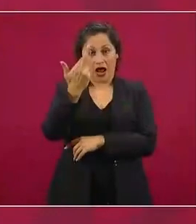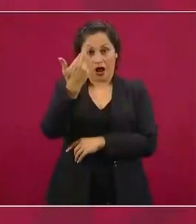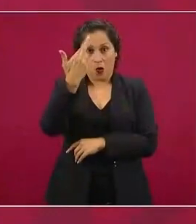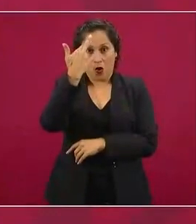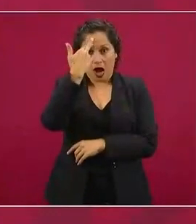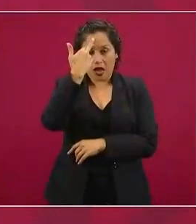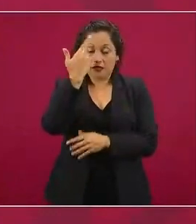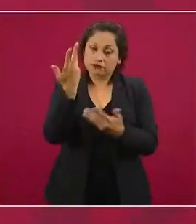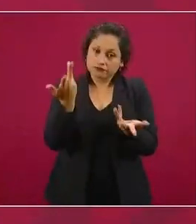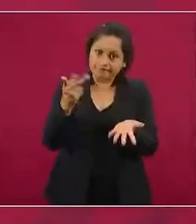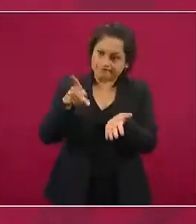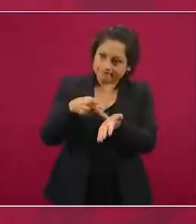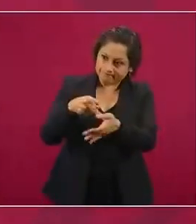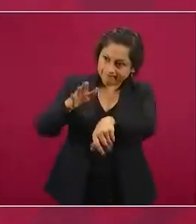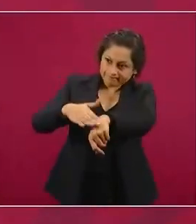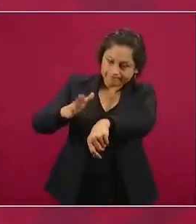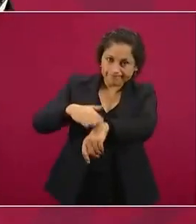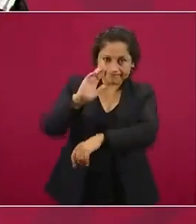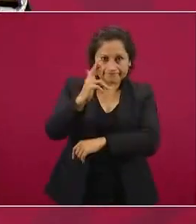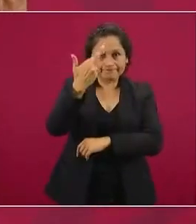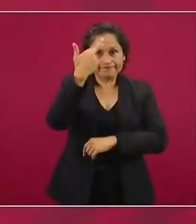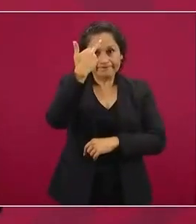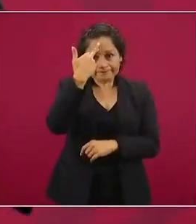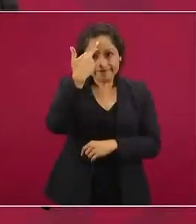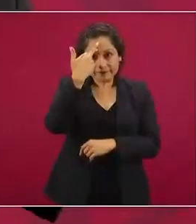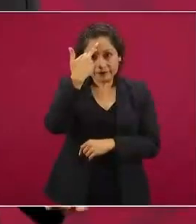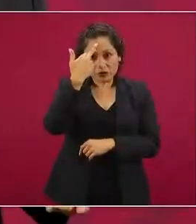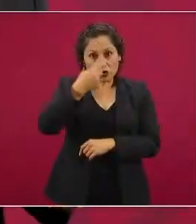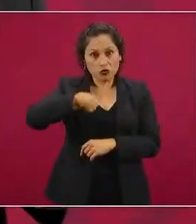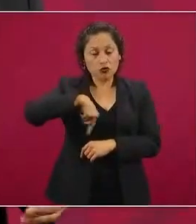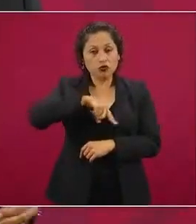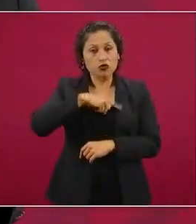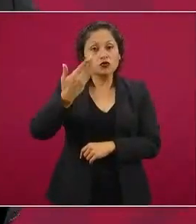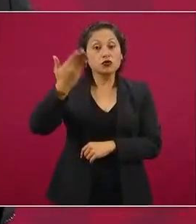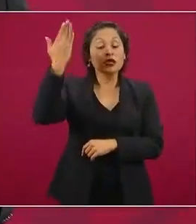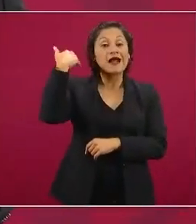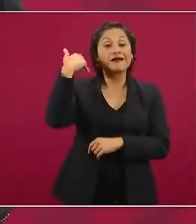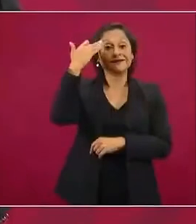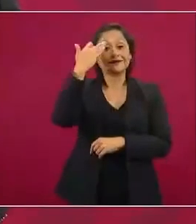recordando, que lo dijimos en campaña,